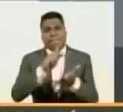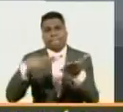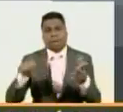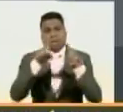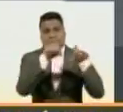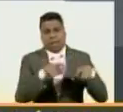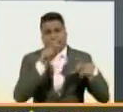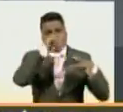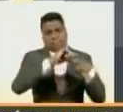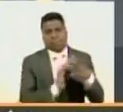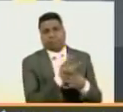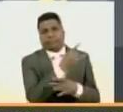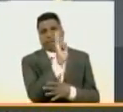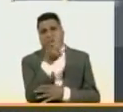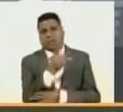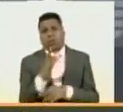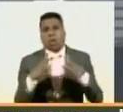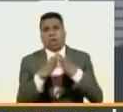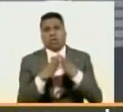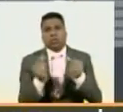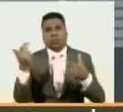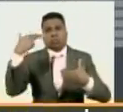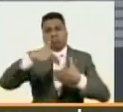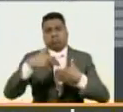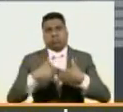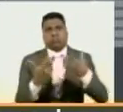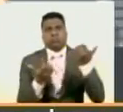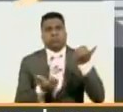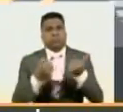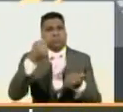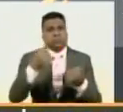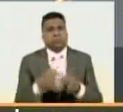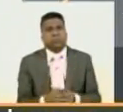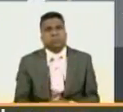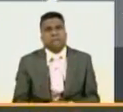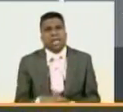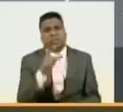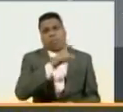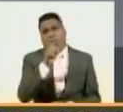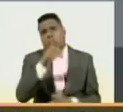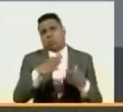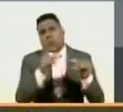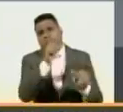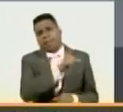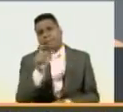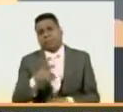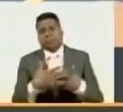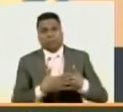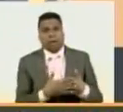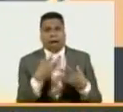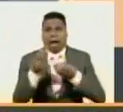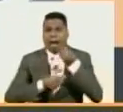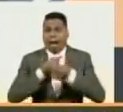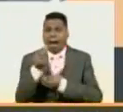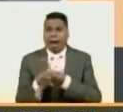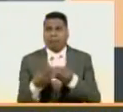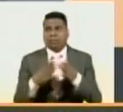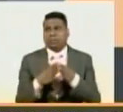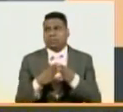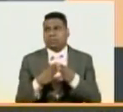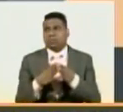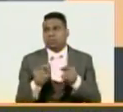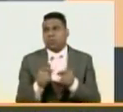agrícola y pecuaria, dando el suministro. Lamentable ver estas personas que se hayan prestado para que,